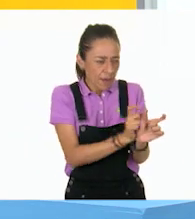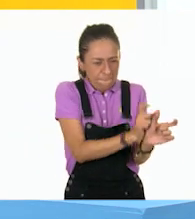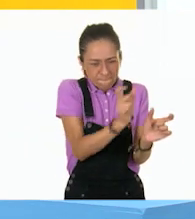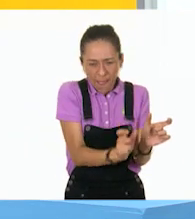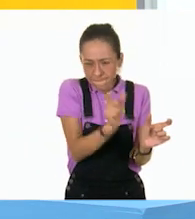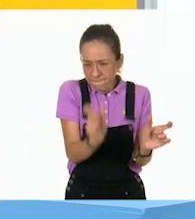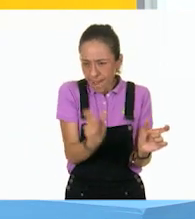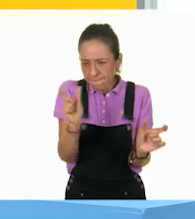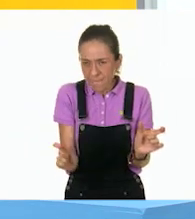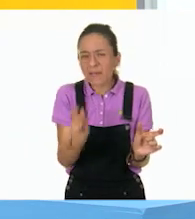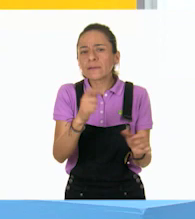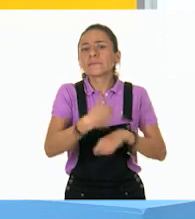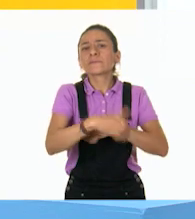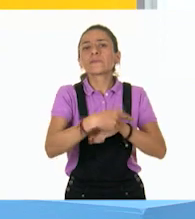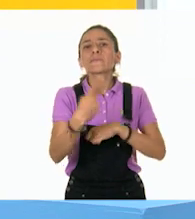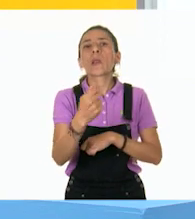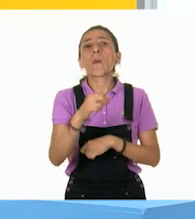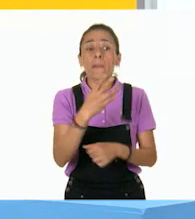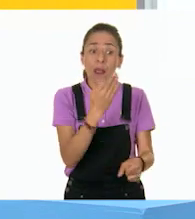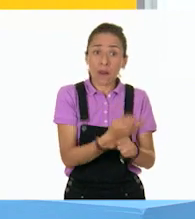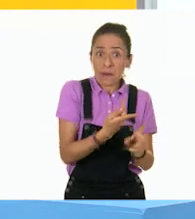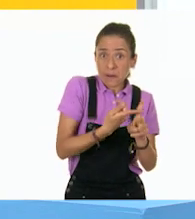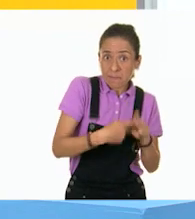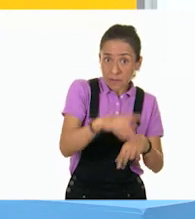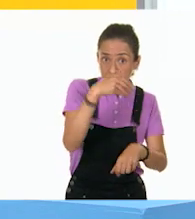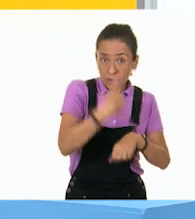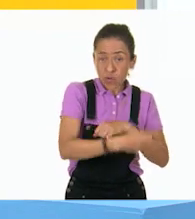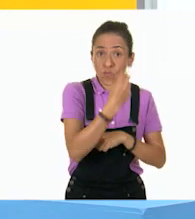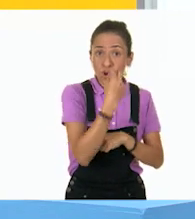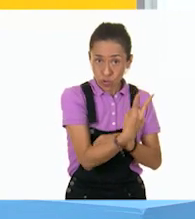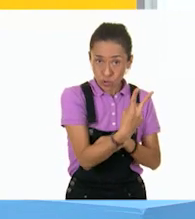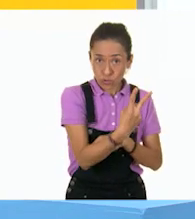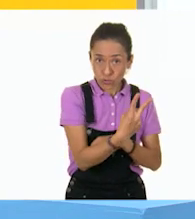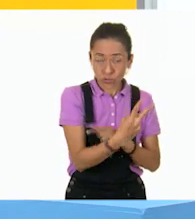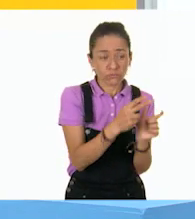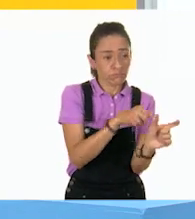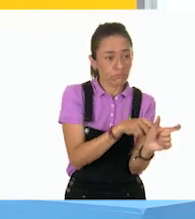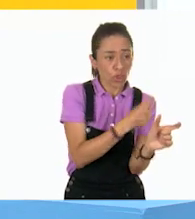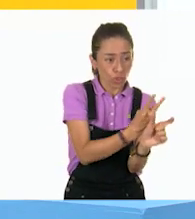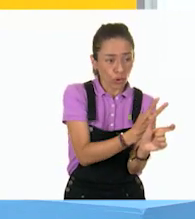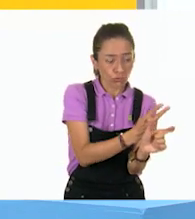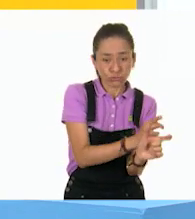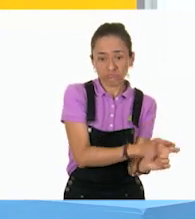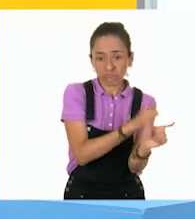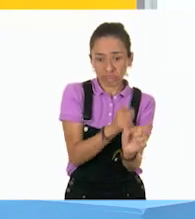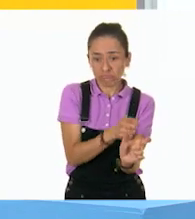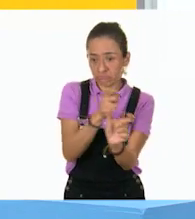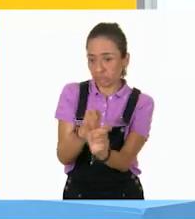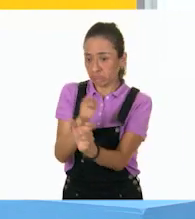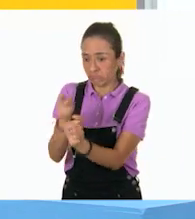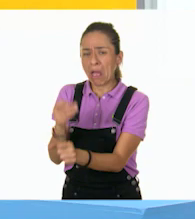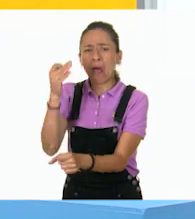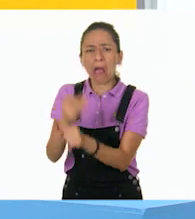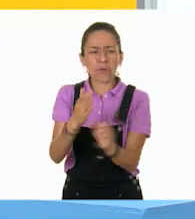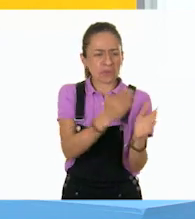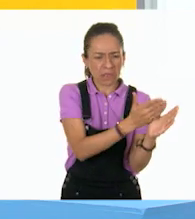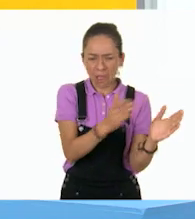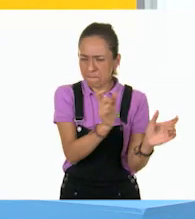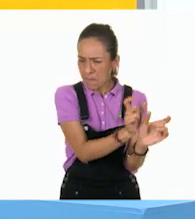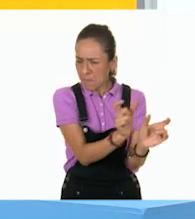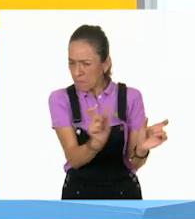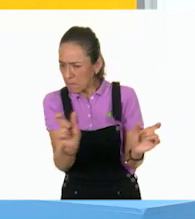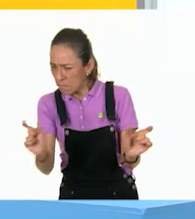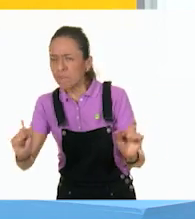números pares que inicia con el número 2 y de la cual ya tenemos 10 términos. ¿De qué